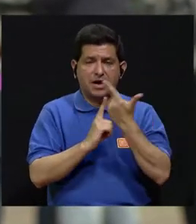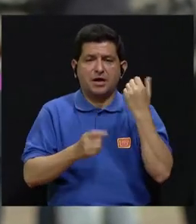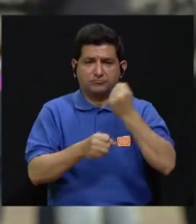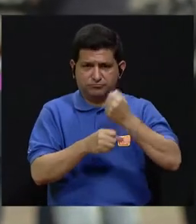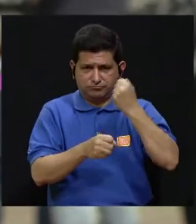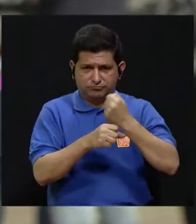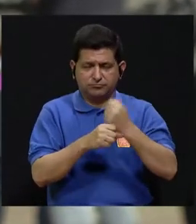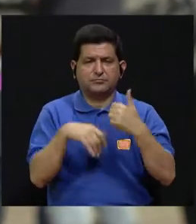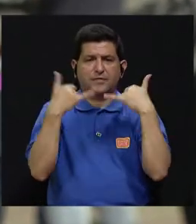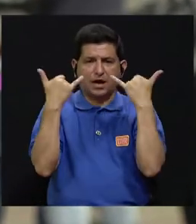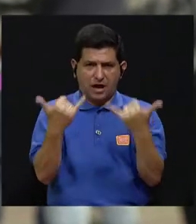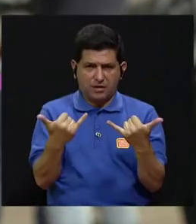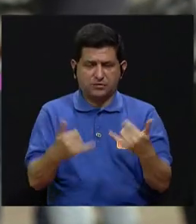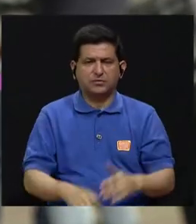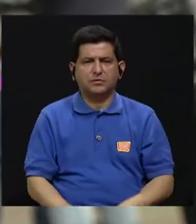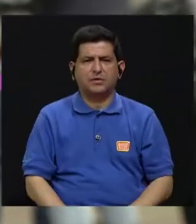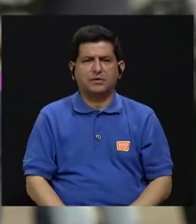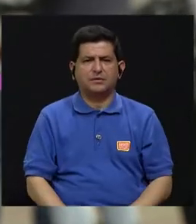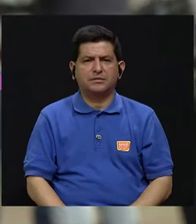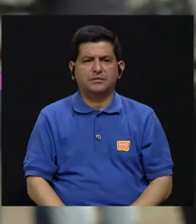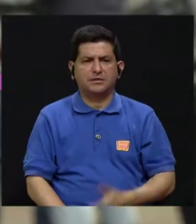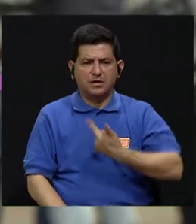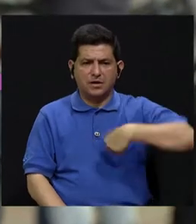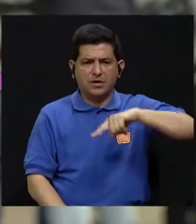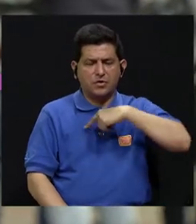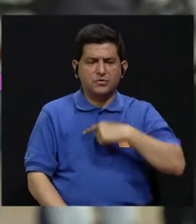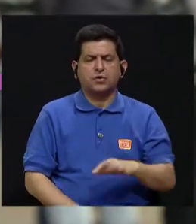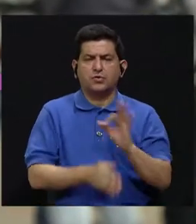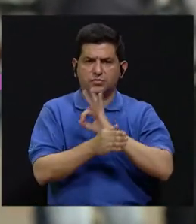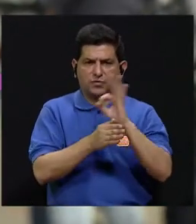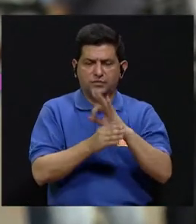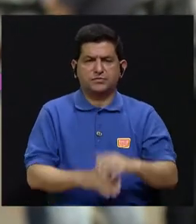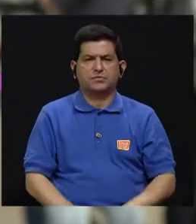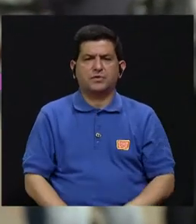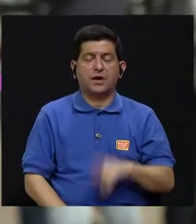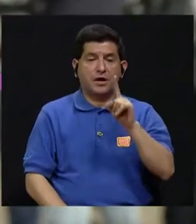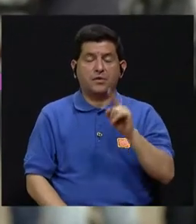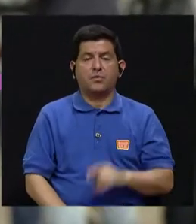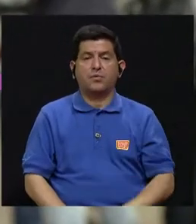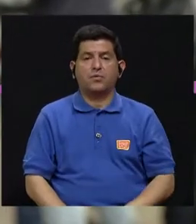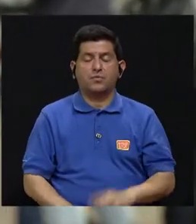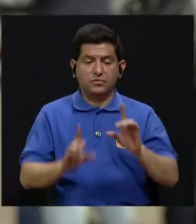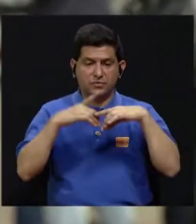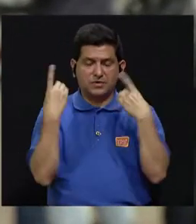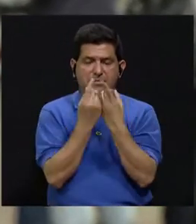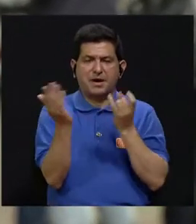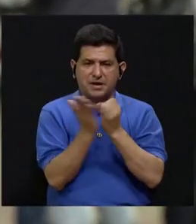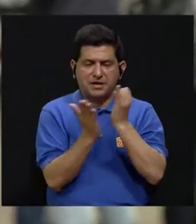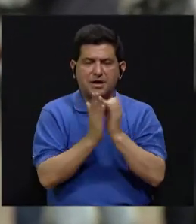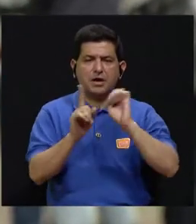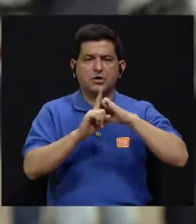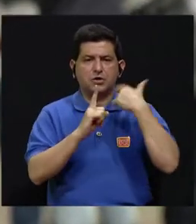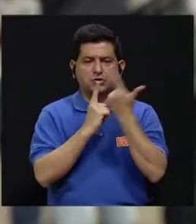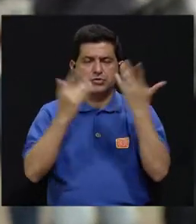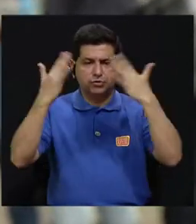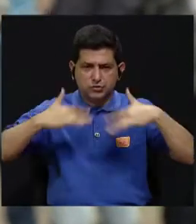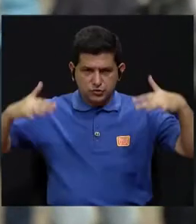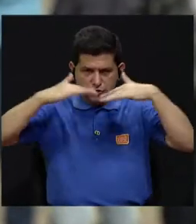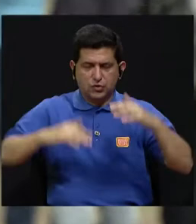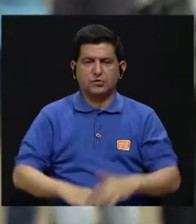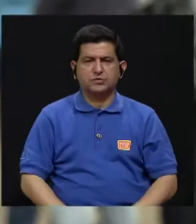social, también actualmente, recientemente se ha puesto en funcionamiento lo que es una unidad de investigación